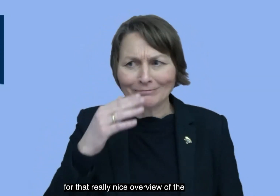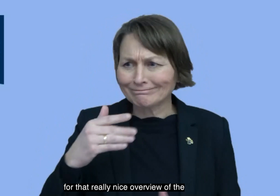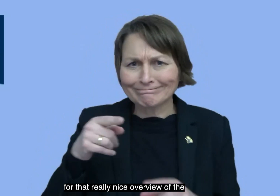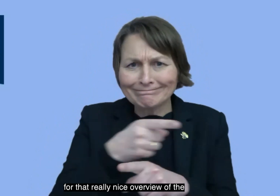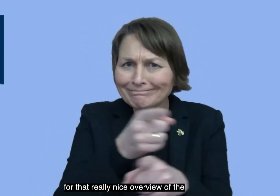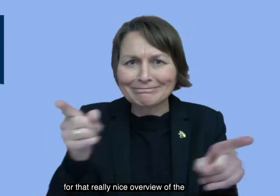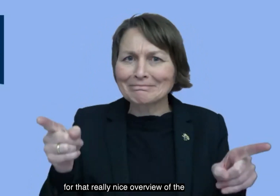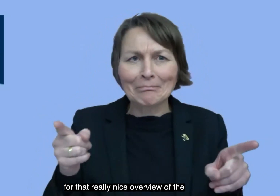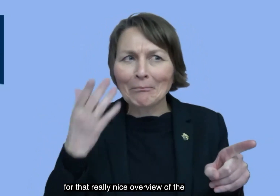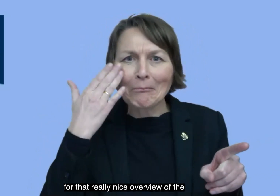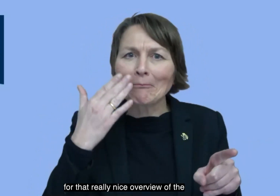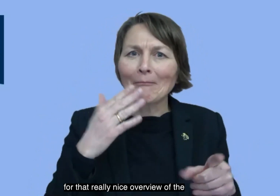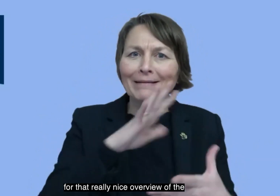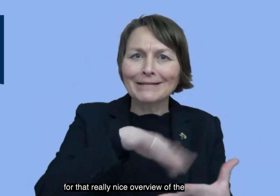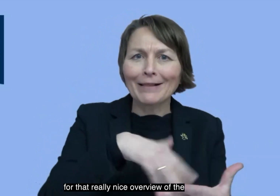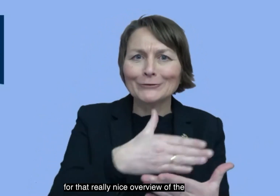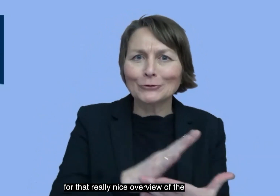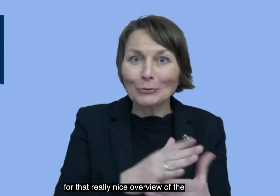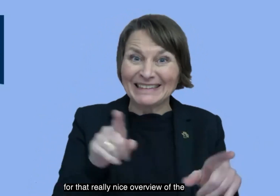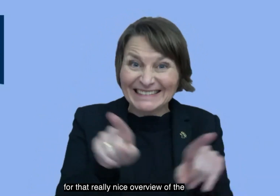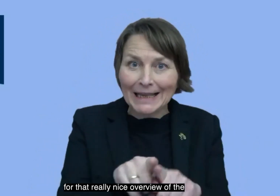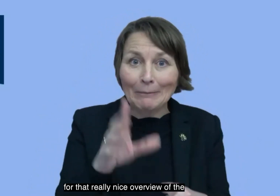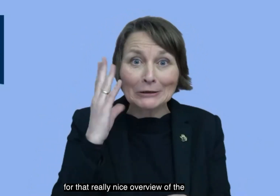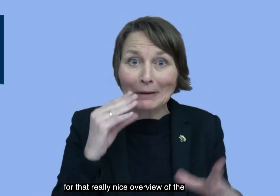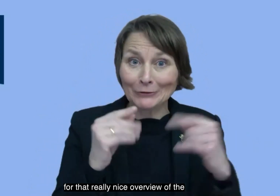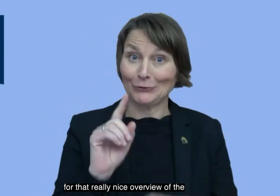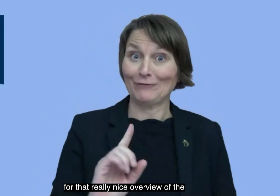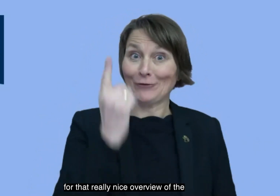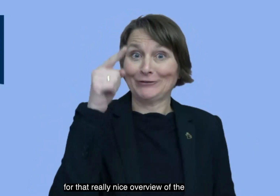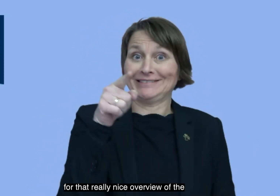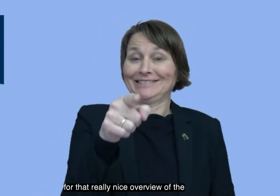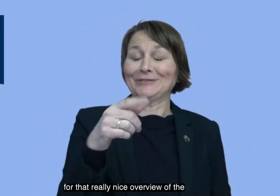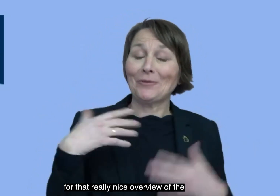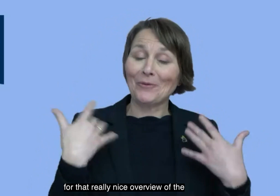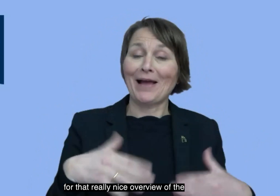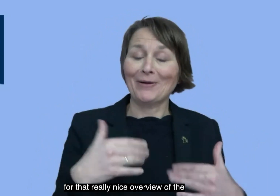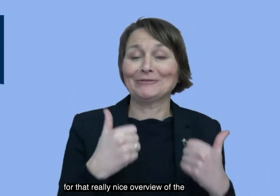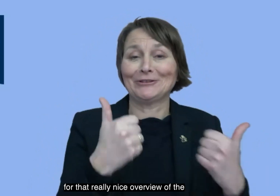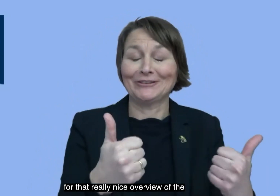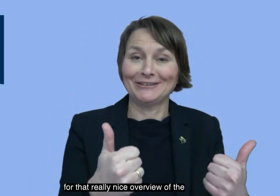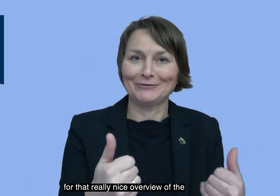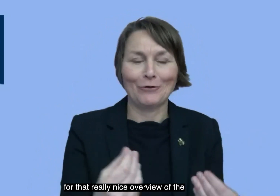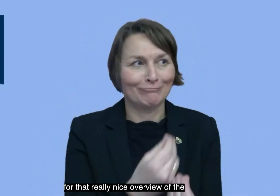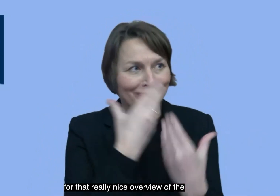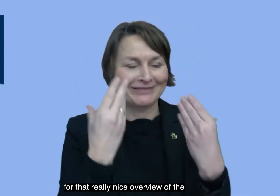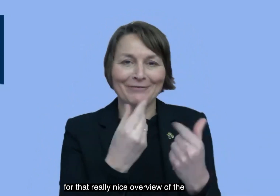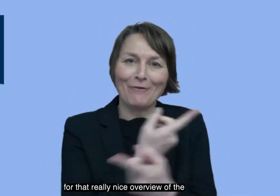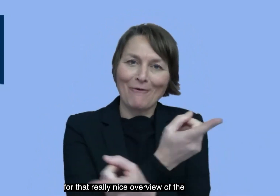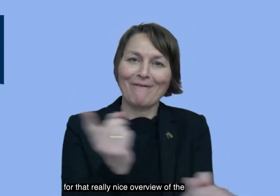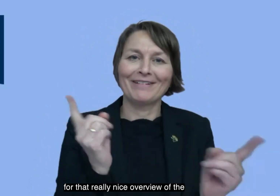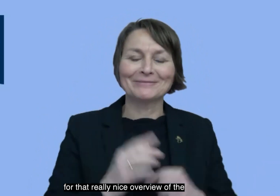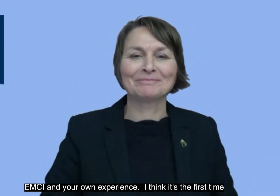course. pintado un panorama de tu experiencia personal con el Máster Europeo en Interpretación de